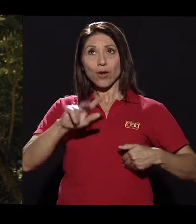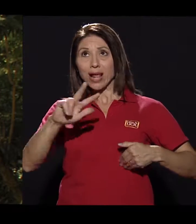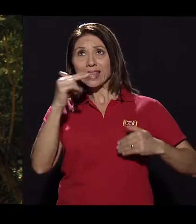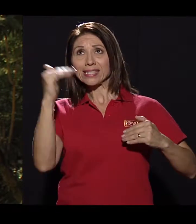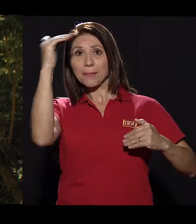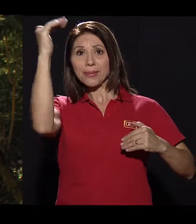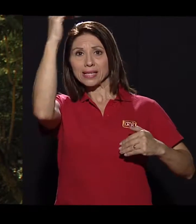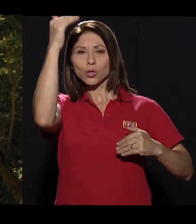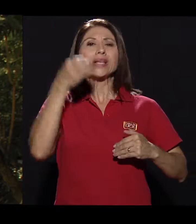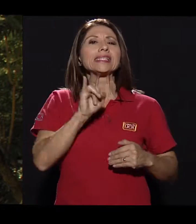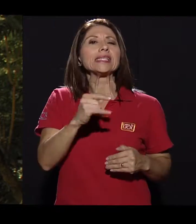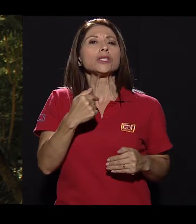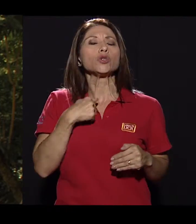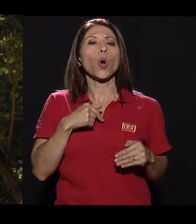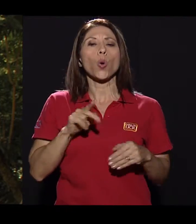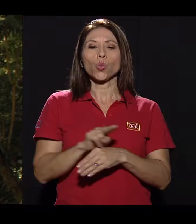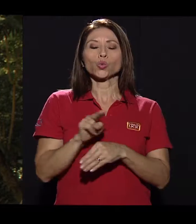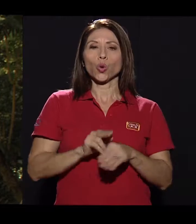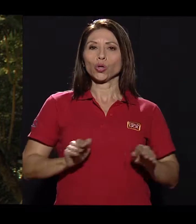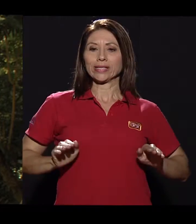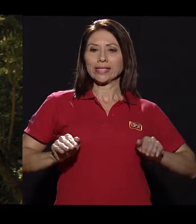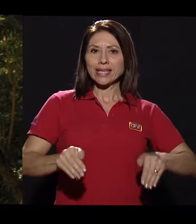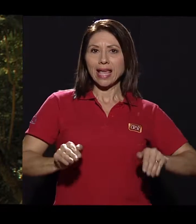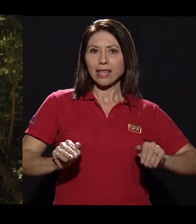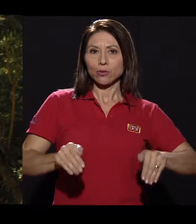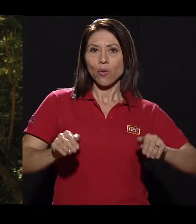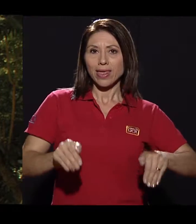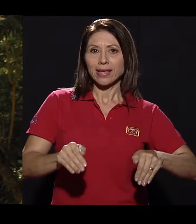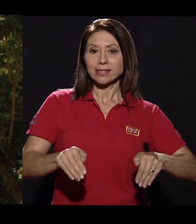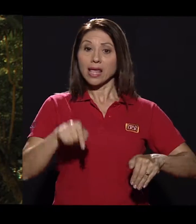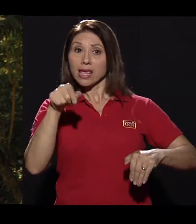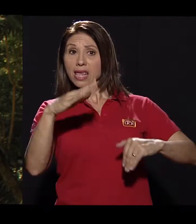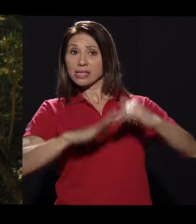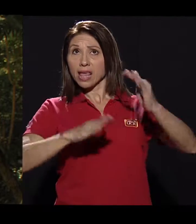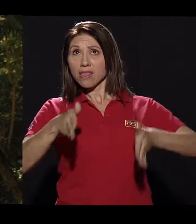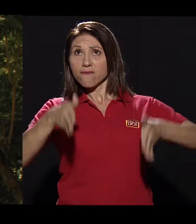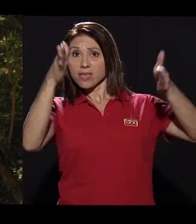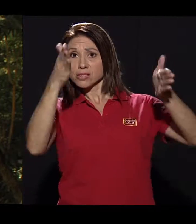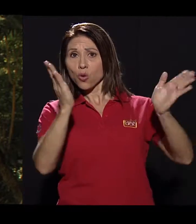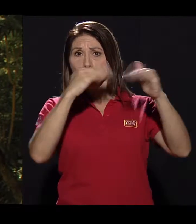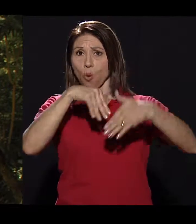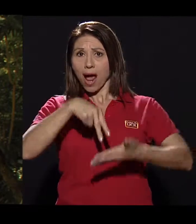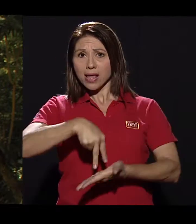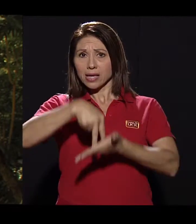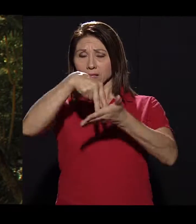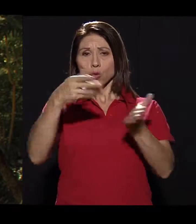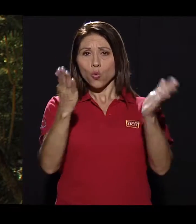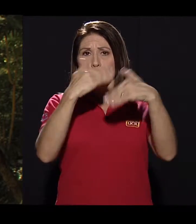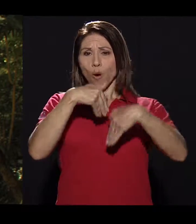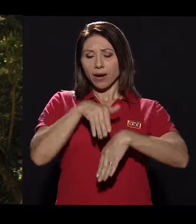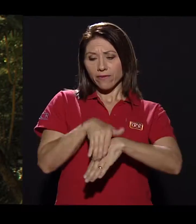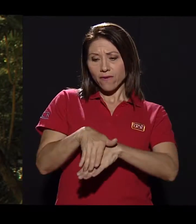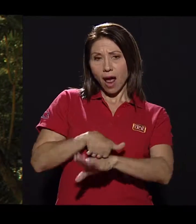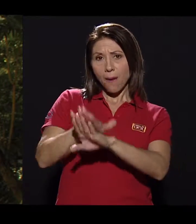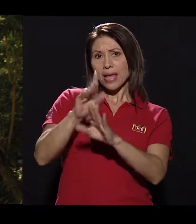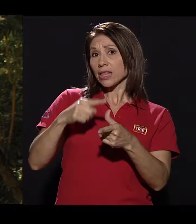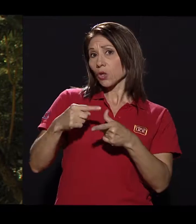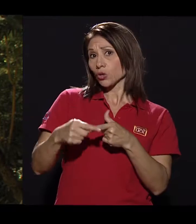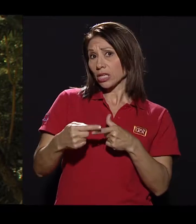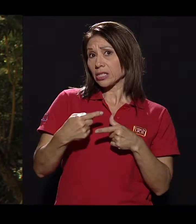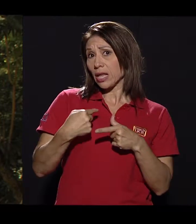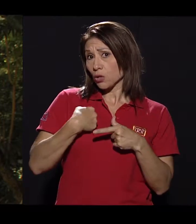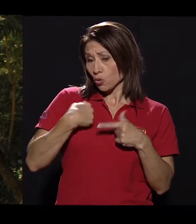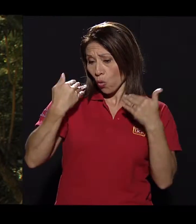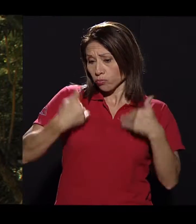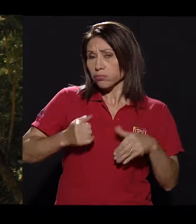piso, soy usuaria de silla de ruedas y ese piso no tiene ascensor ni tiene rampas, Mildred García